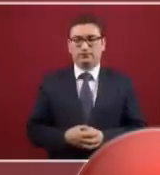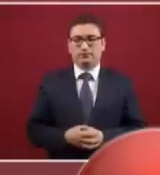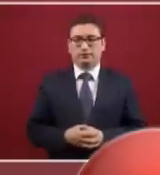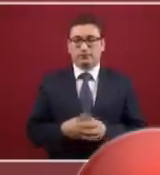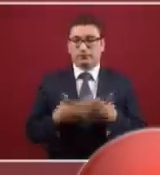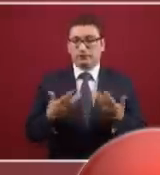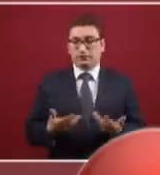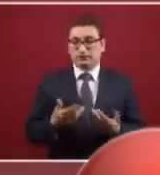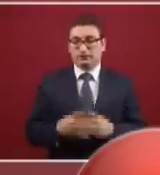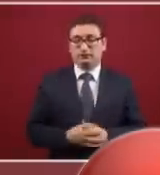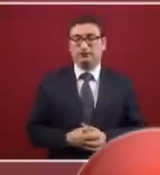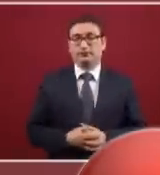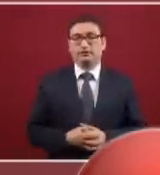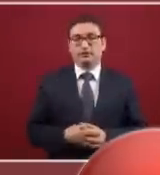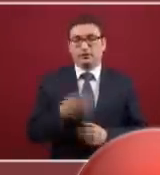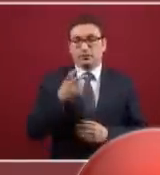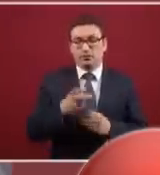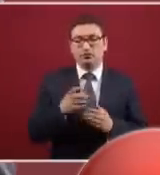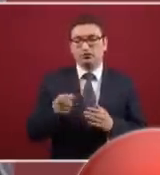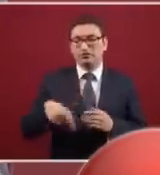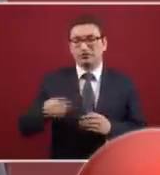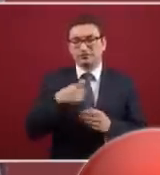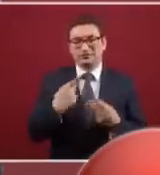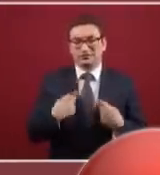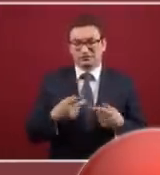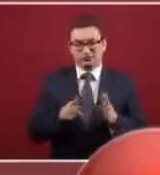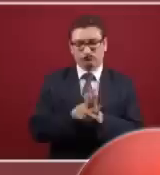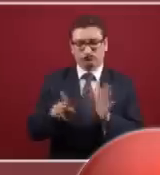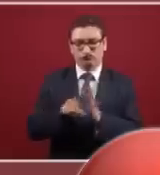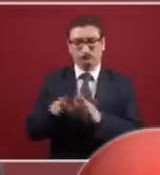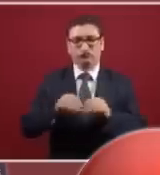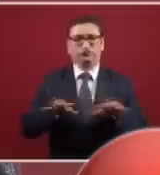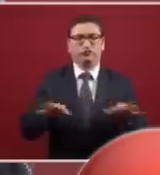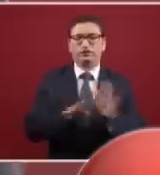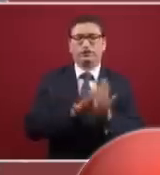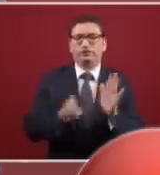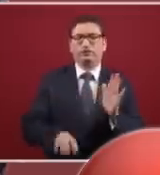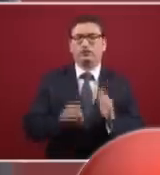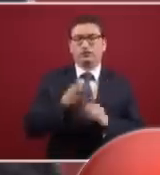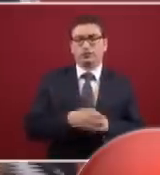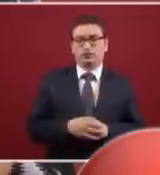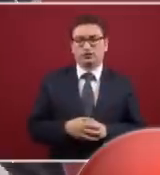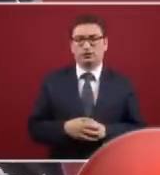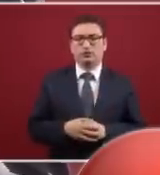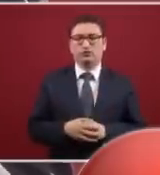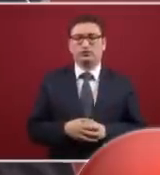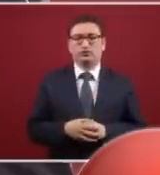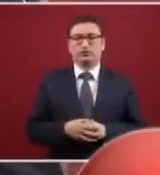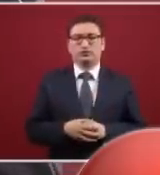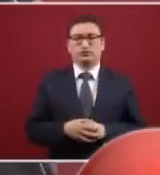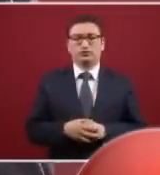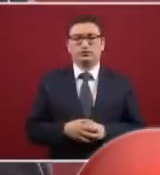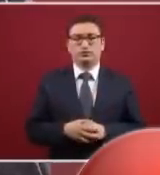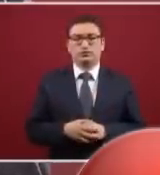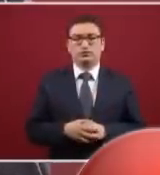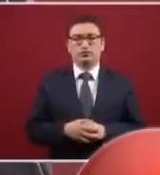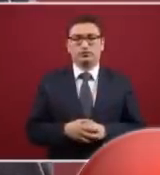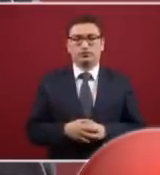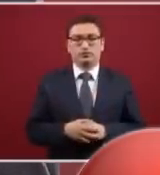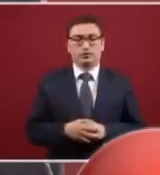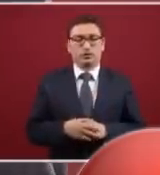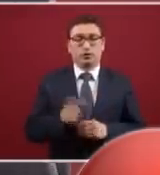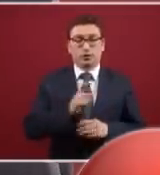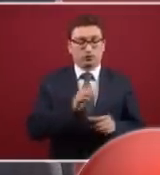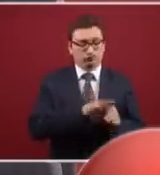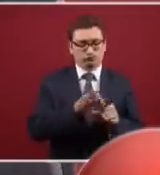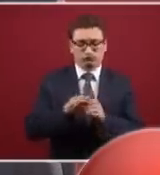Entonces, esa es la prisa, por ejemplo, desterrar el fraude